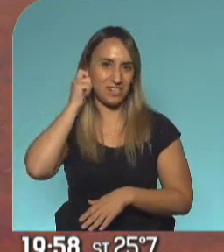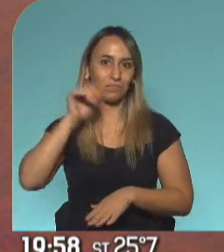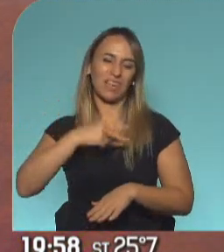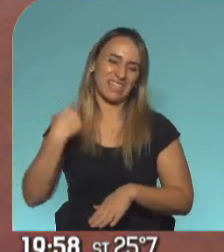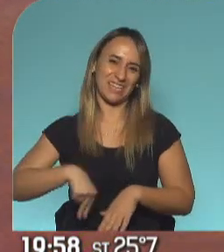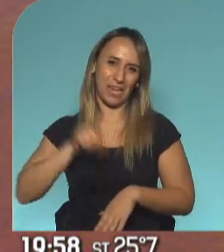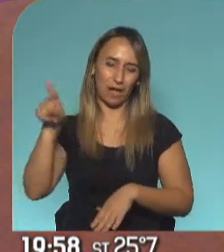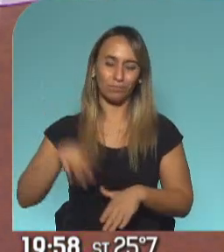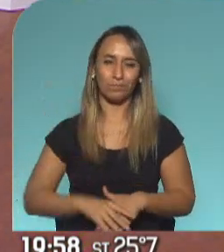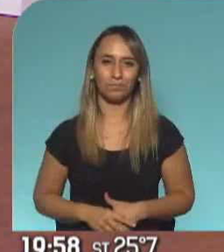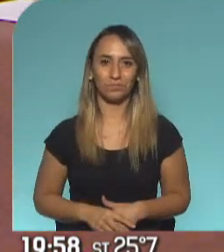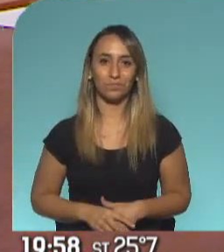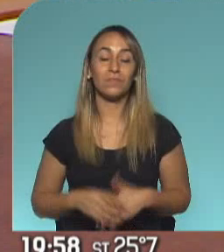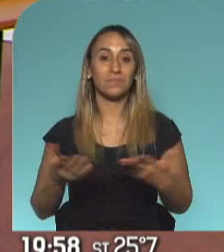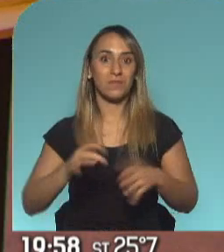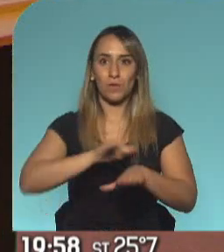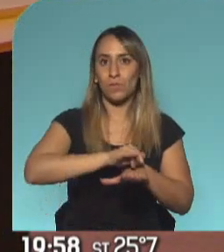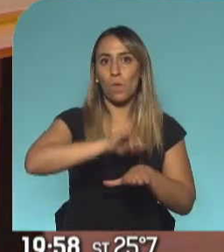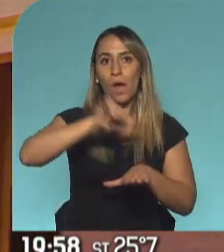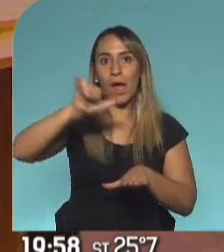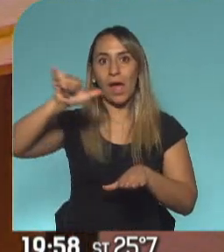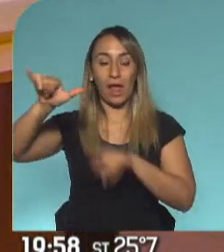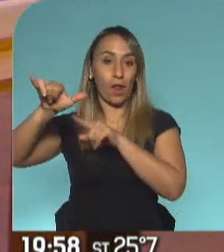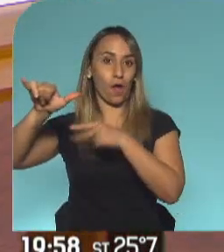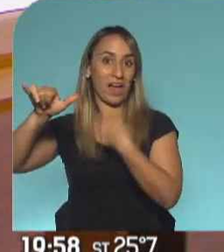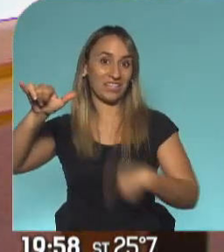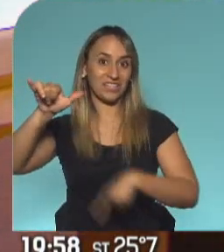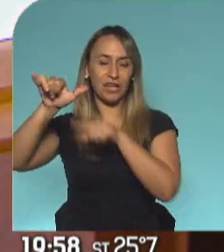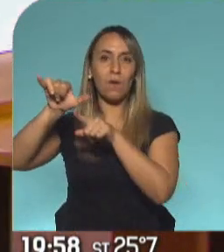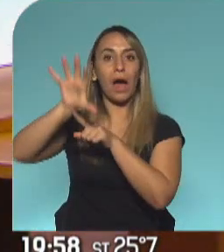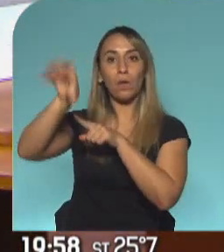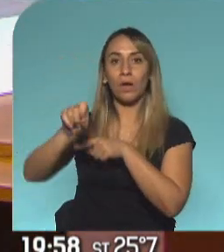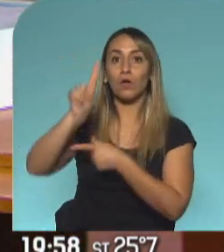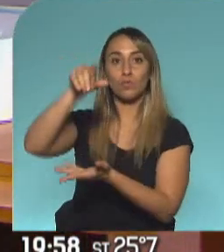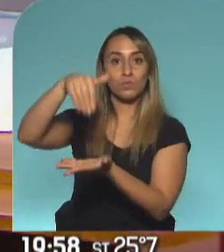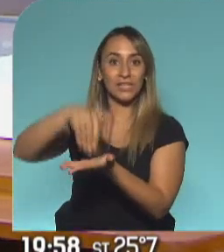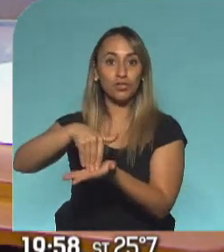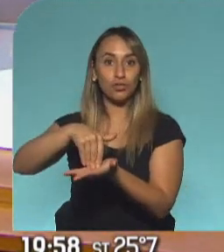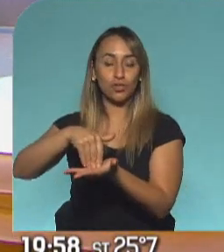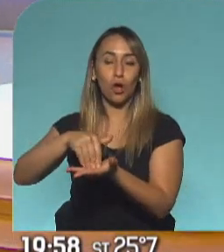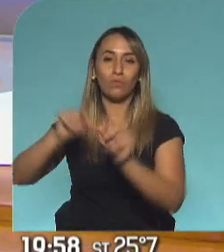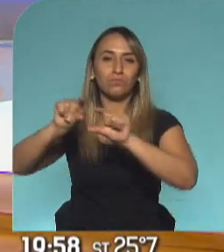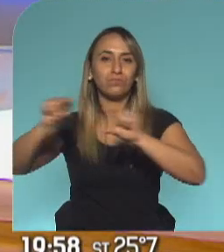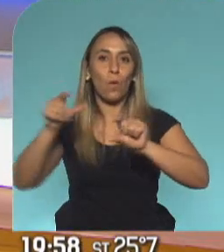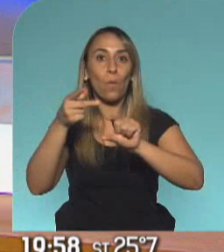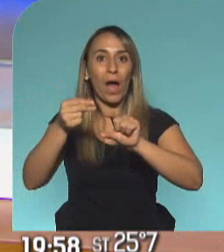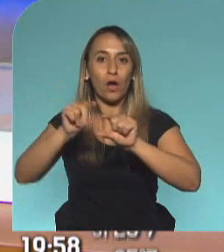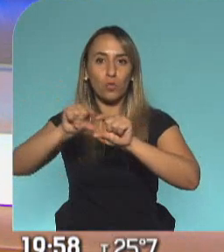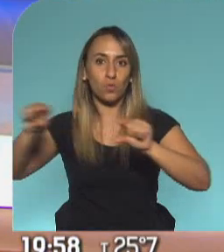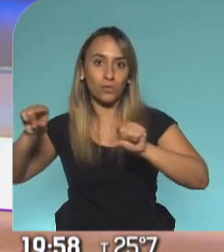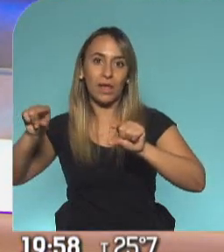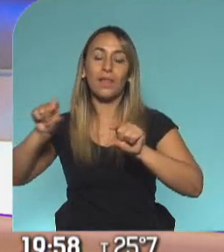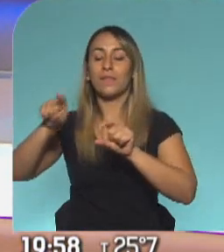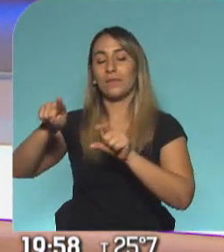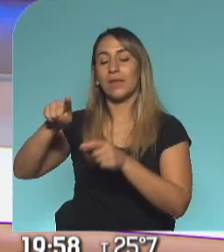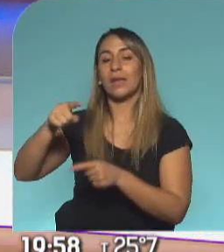Y a propósito de este vuelo hacia China, que irá en busca de 1 millón de dosis de Sinopharm para traerlas de vuelta a